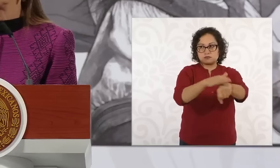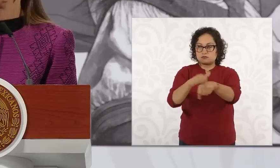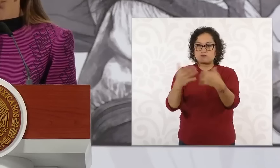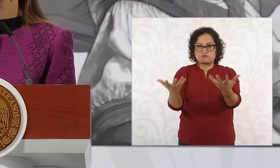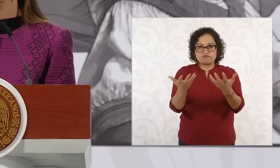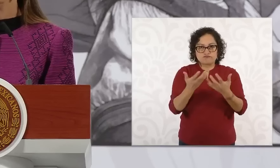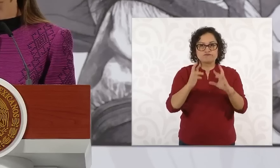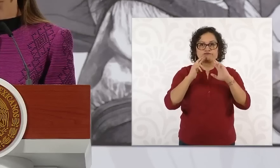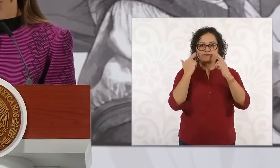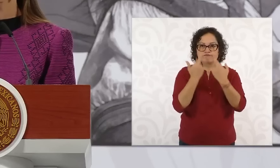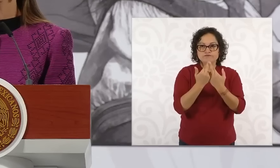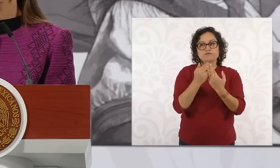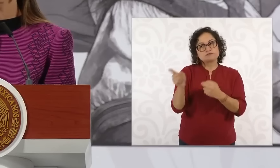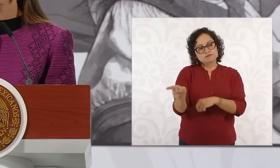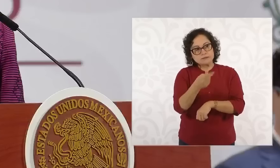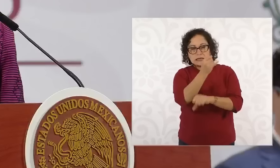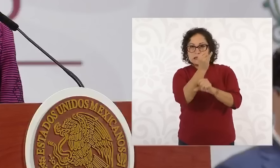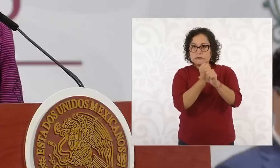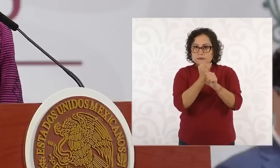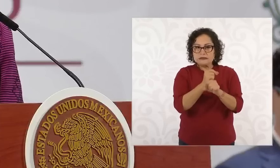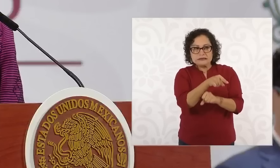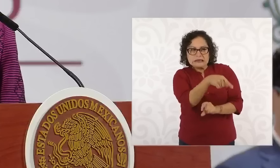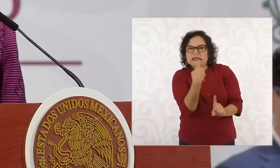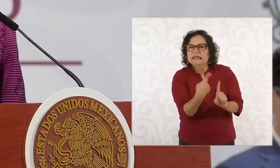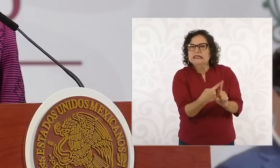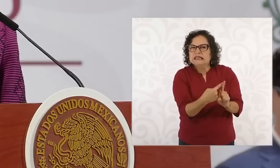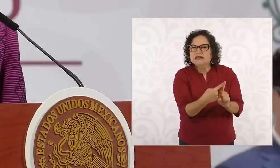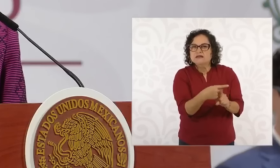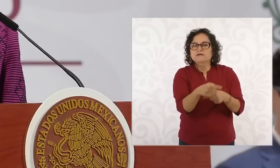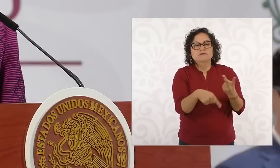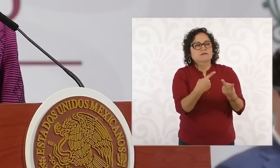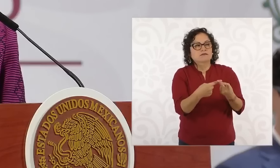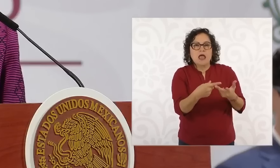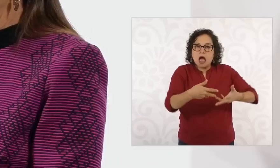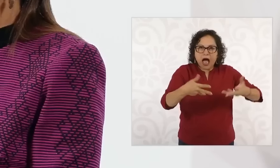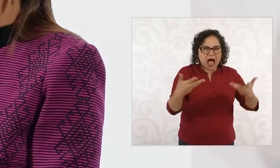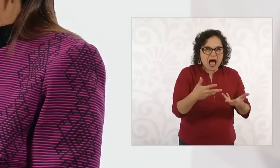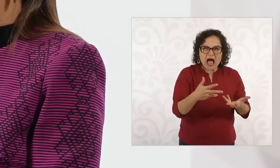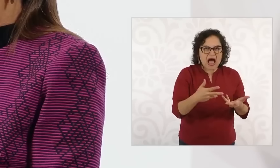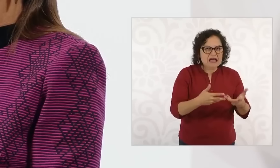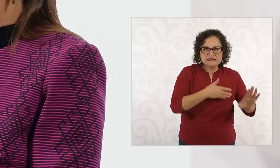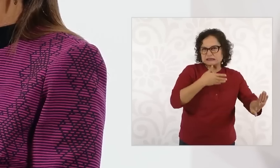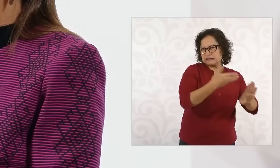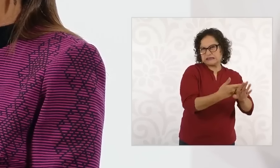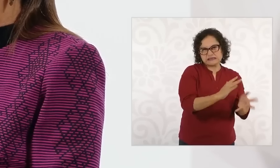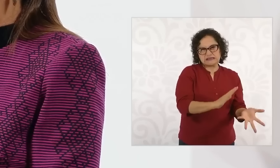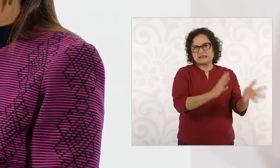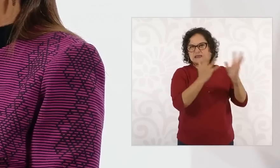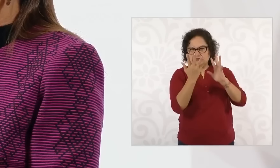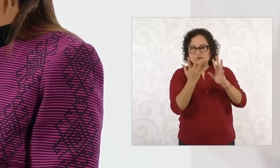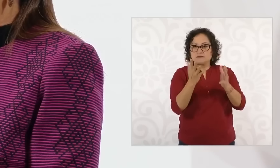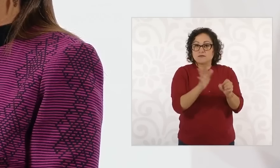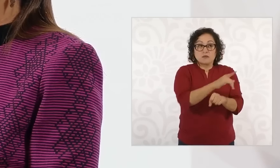cómo generaron estos actos de violencia, porque además estos golpes que hicieron a la policía de la Ciudad